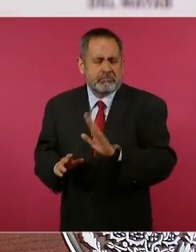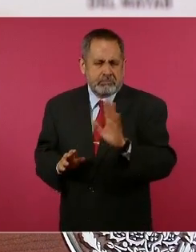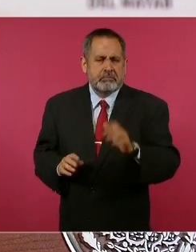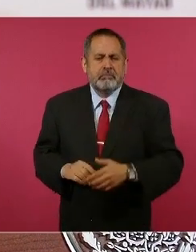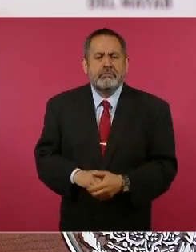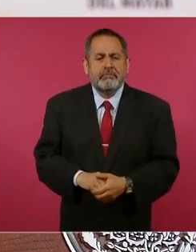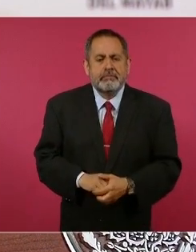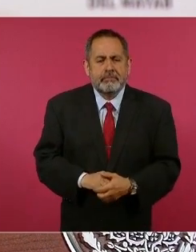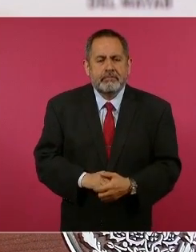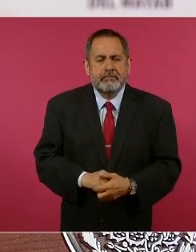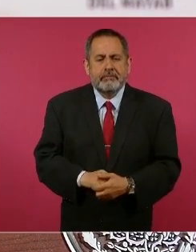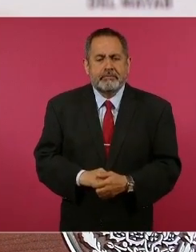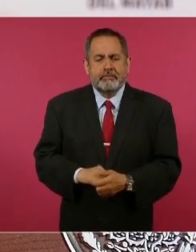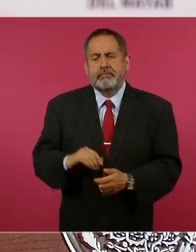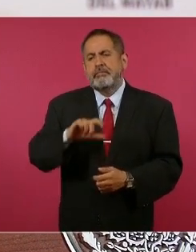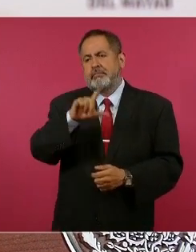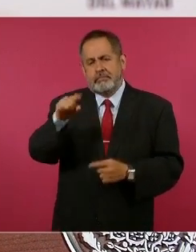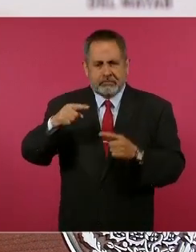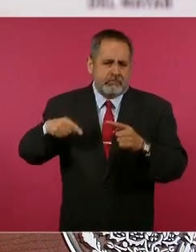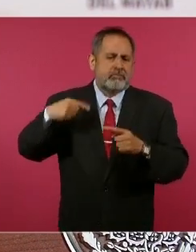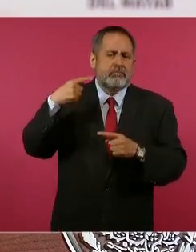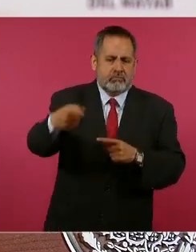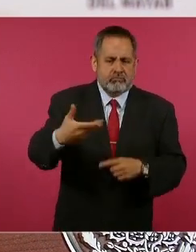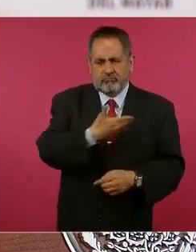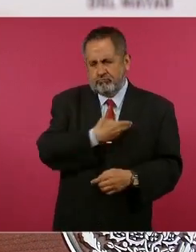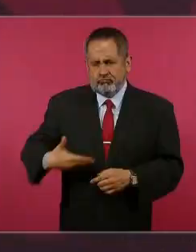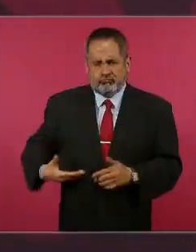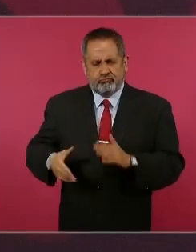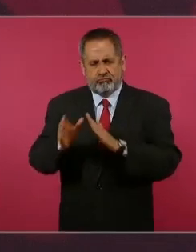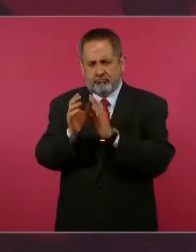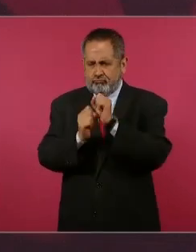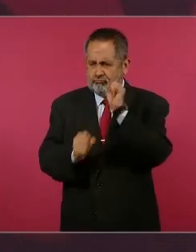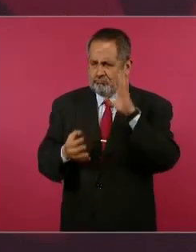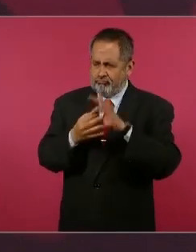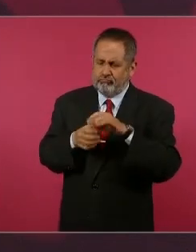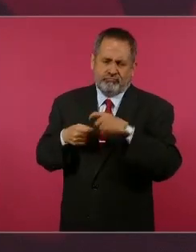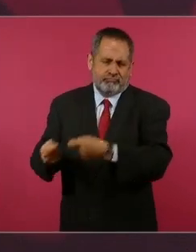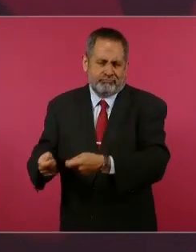electa y luego ya presidenta constitucional.